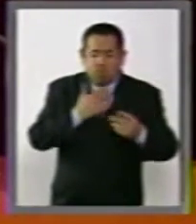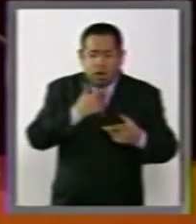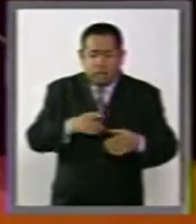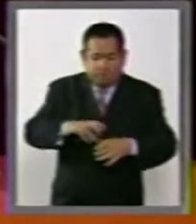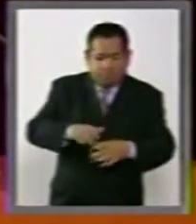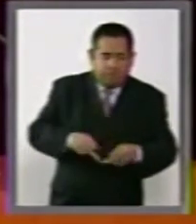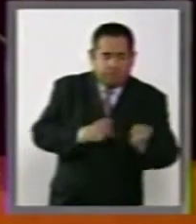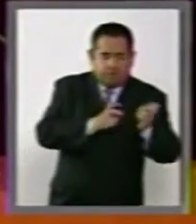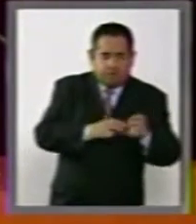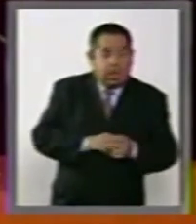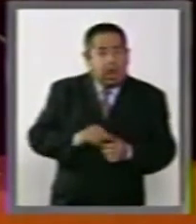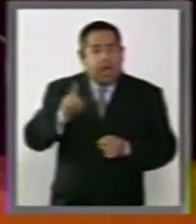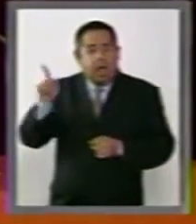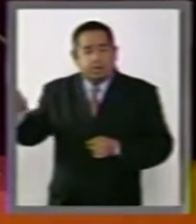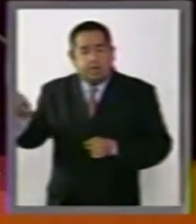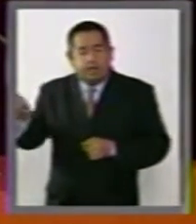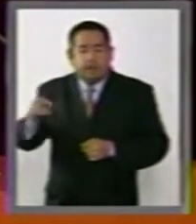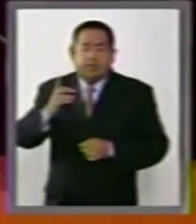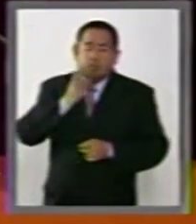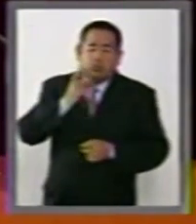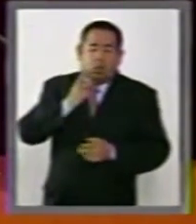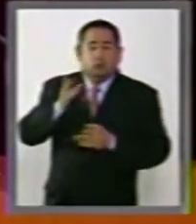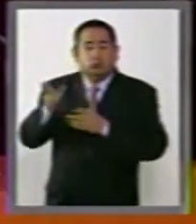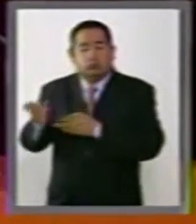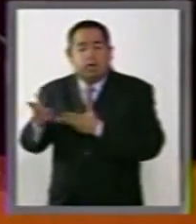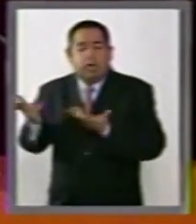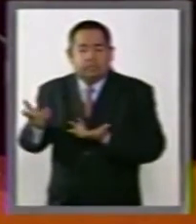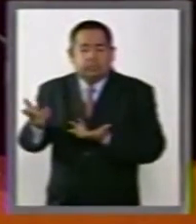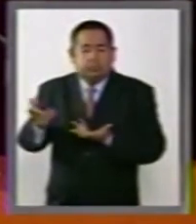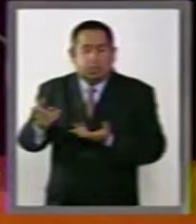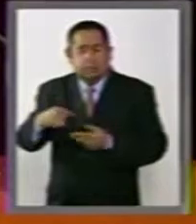pues nuestros legisladores en la Cámara de Diputados